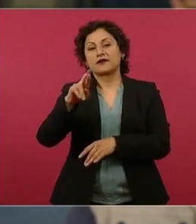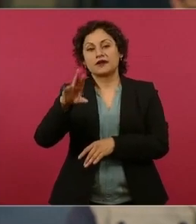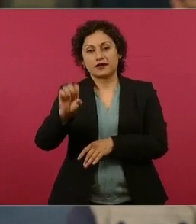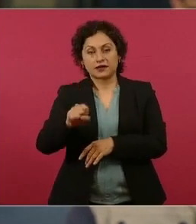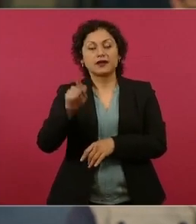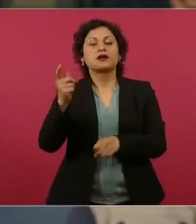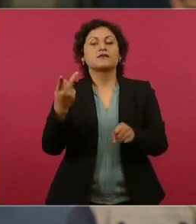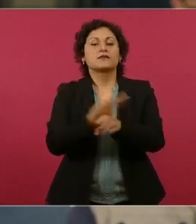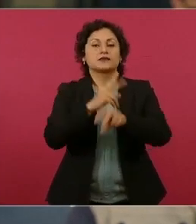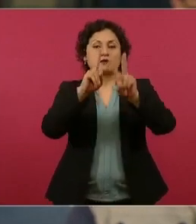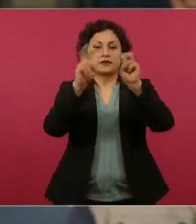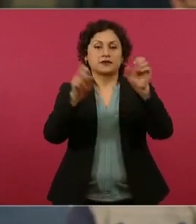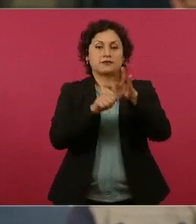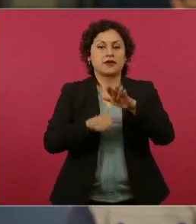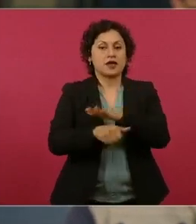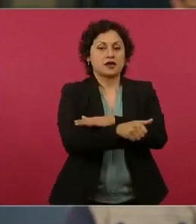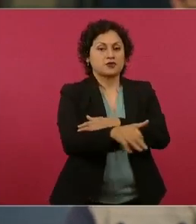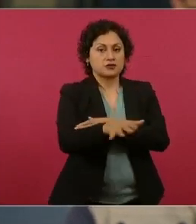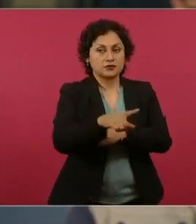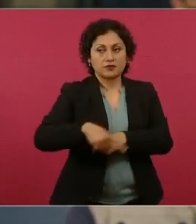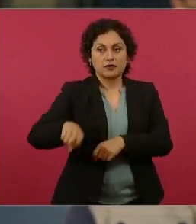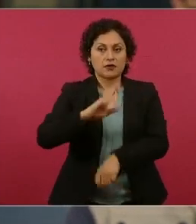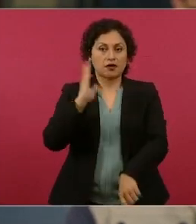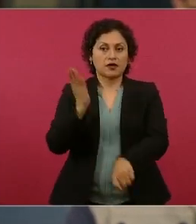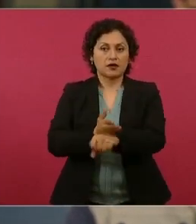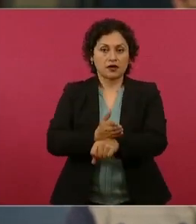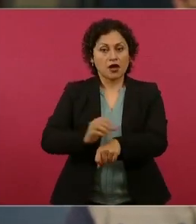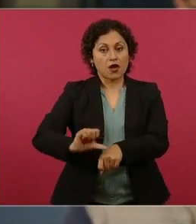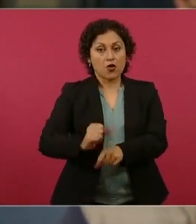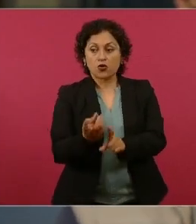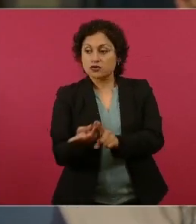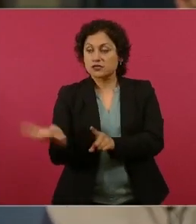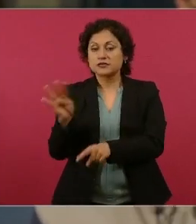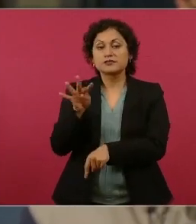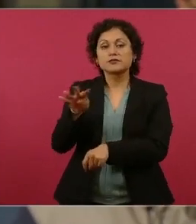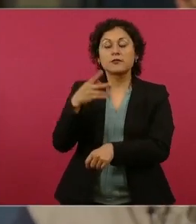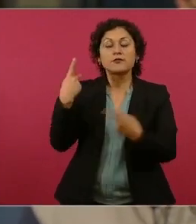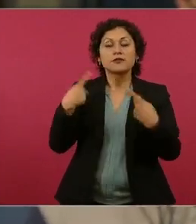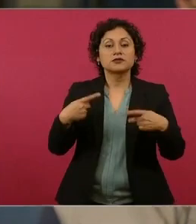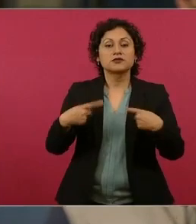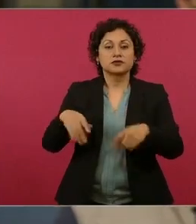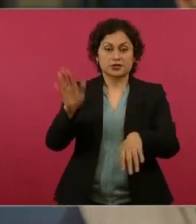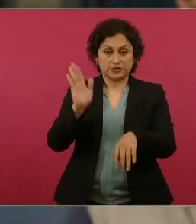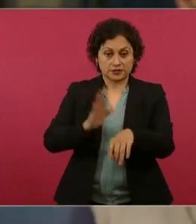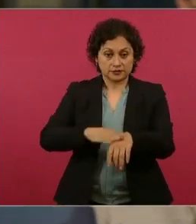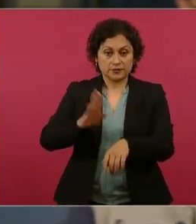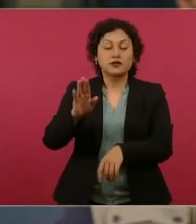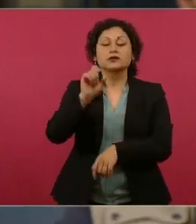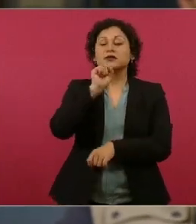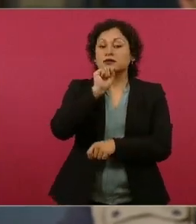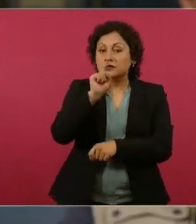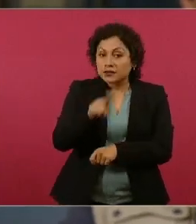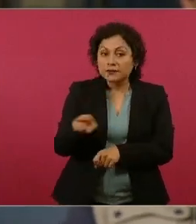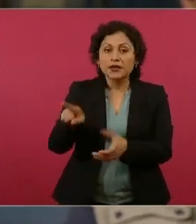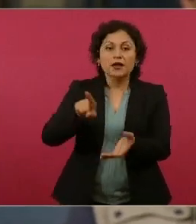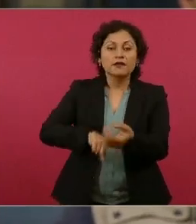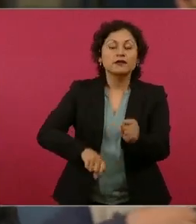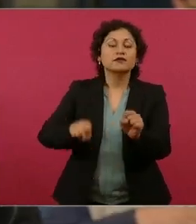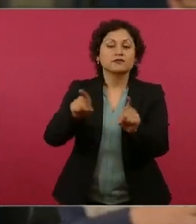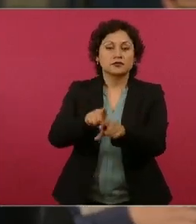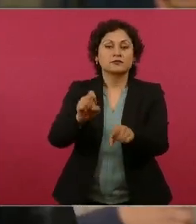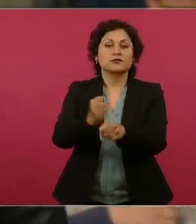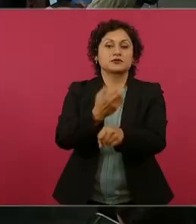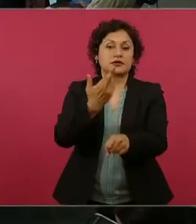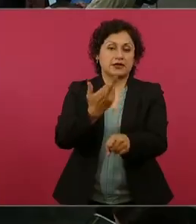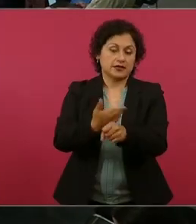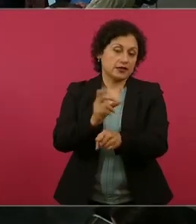normalistas de Ayotzinapa, no solo a él, sino a 19 personas más, y entre ellas al exsecretario de Seguridad de Ayotzinapa,